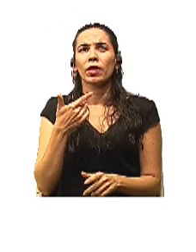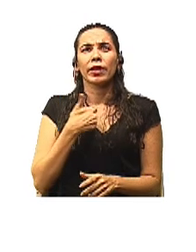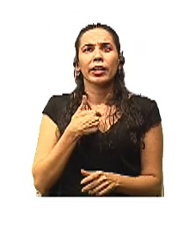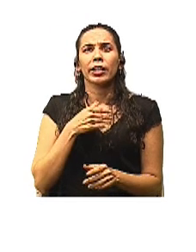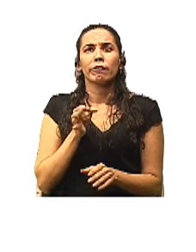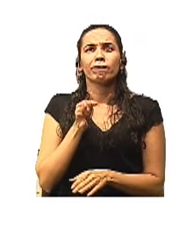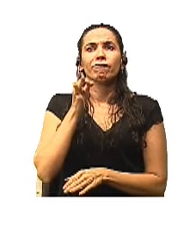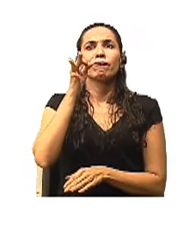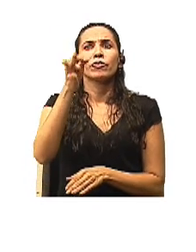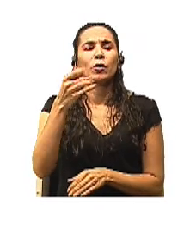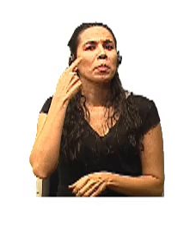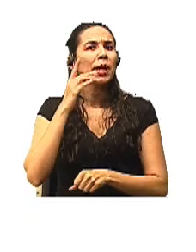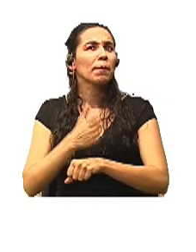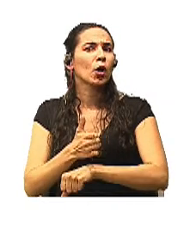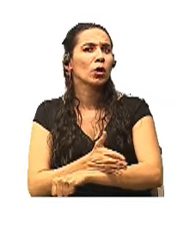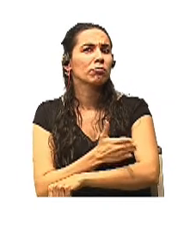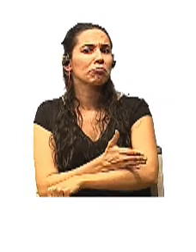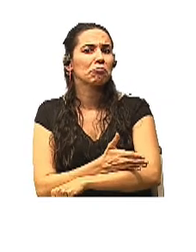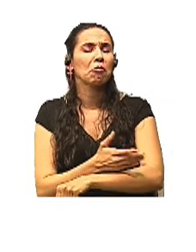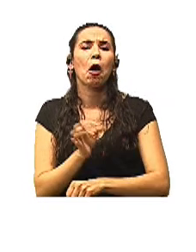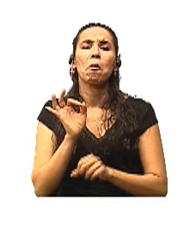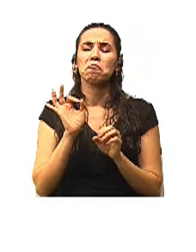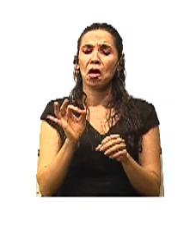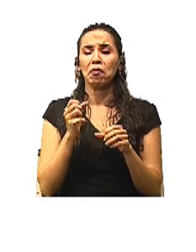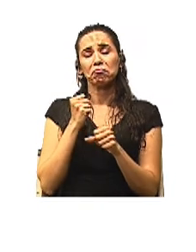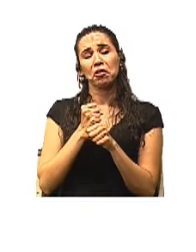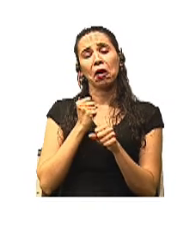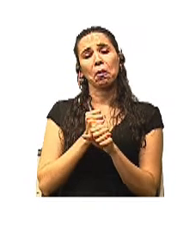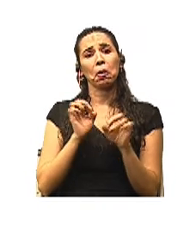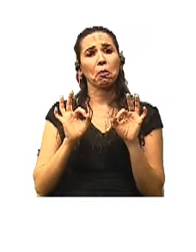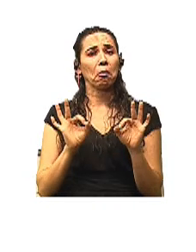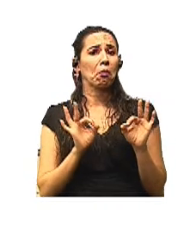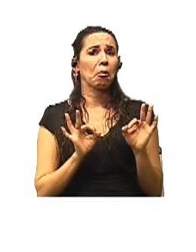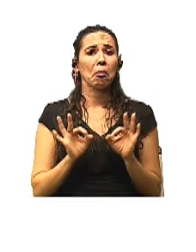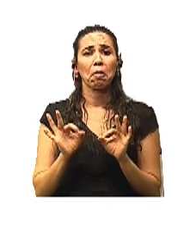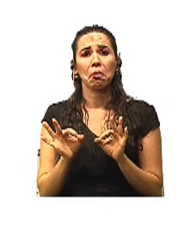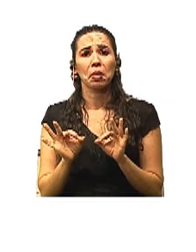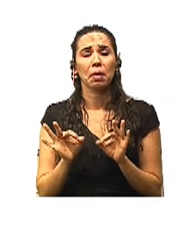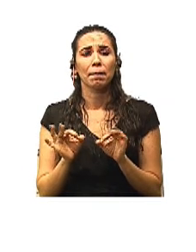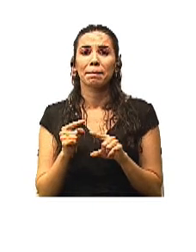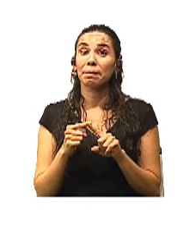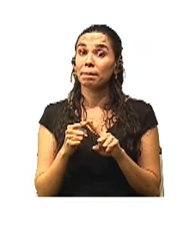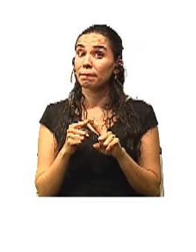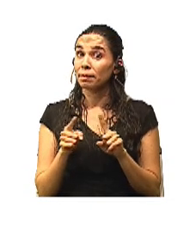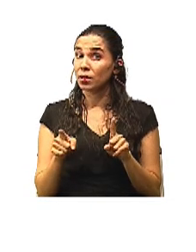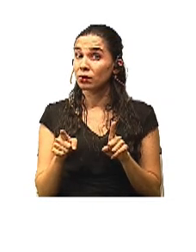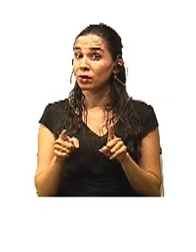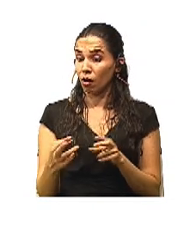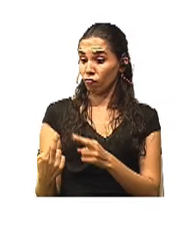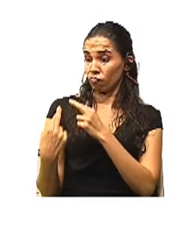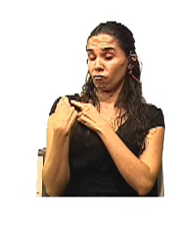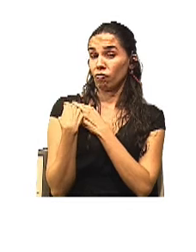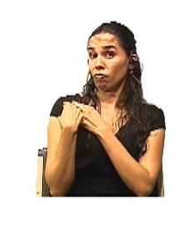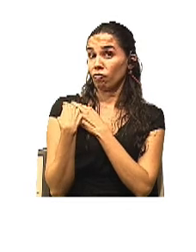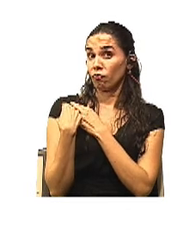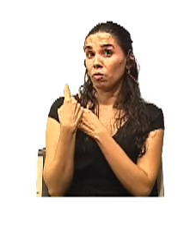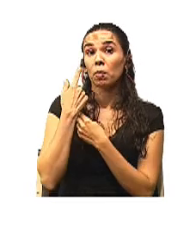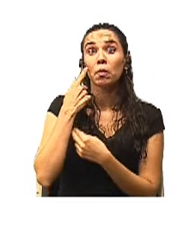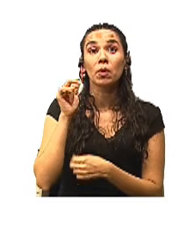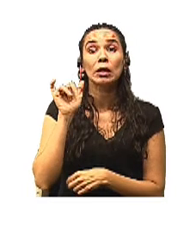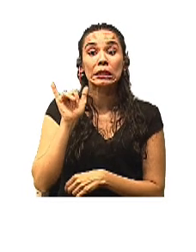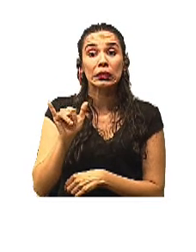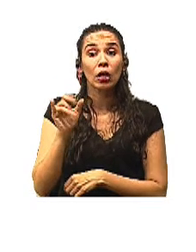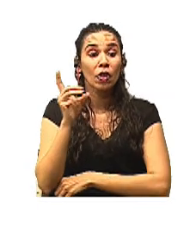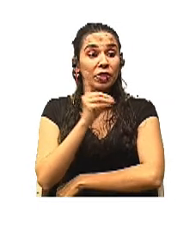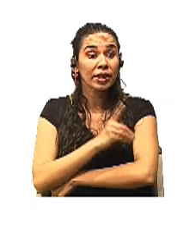progresar. Le sentaba muy bien el trabajo que tenía. Sin embargo, era responsable. Por eso, el día que